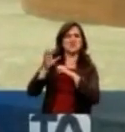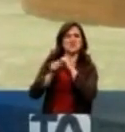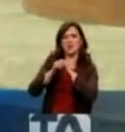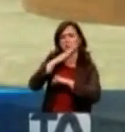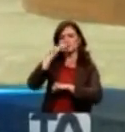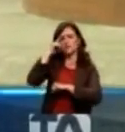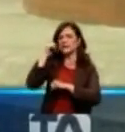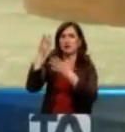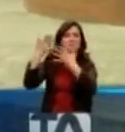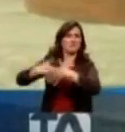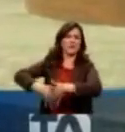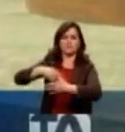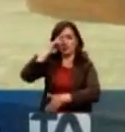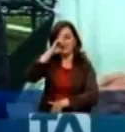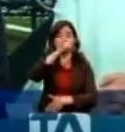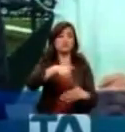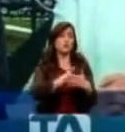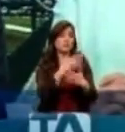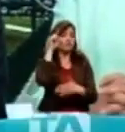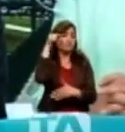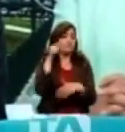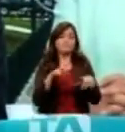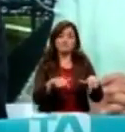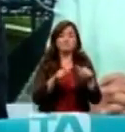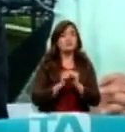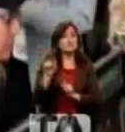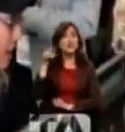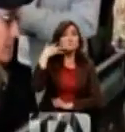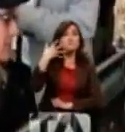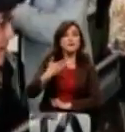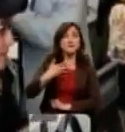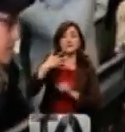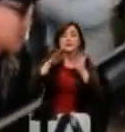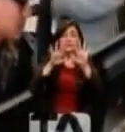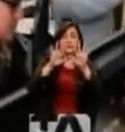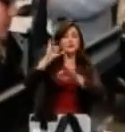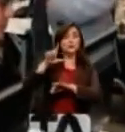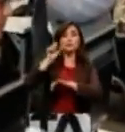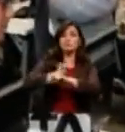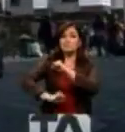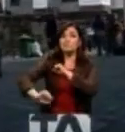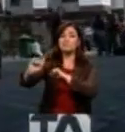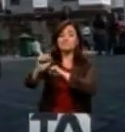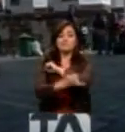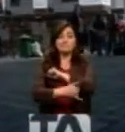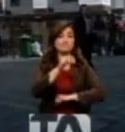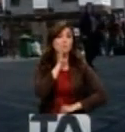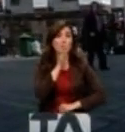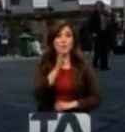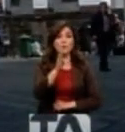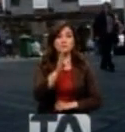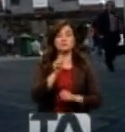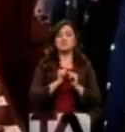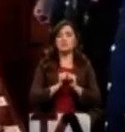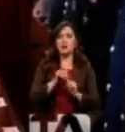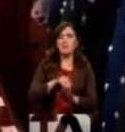respetar y debe dejar que el nuevo gobierno actúe. Para el 10 de julio, Rafael Correa anunció su viaje a Bélgica. Ya sin él y con respaldo popular, esperan